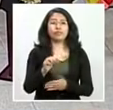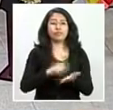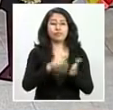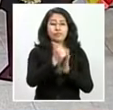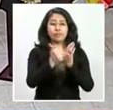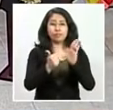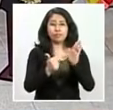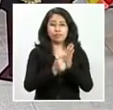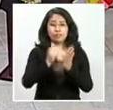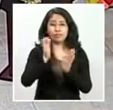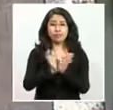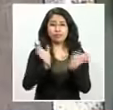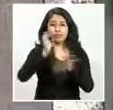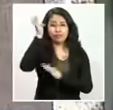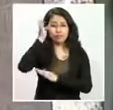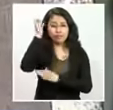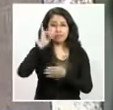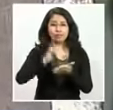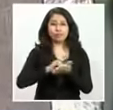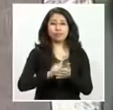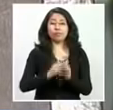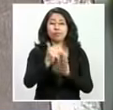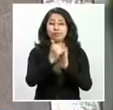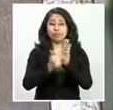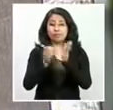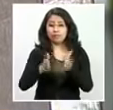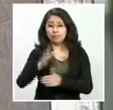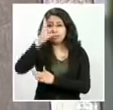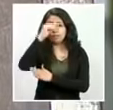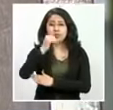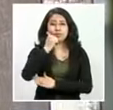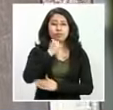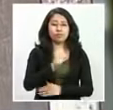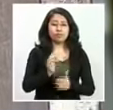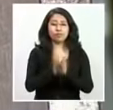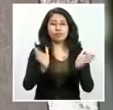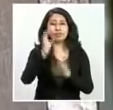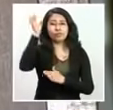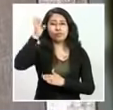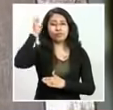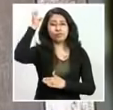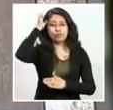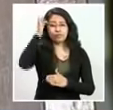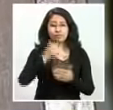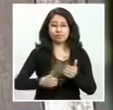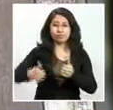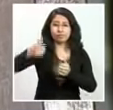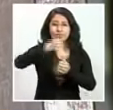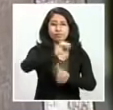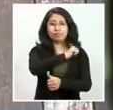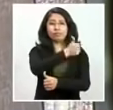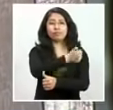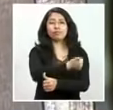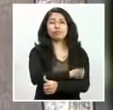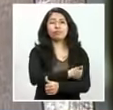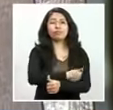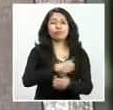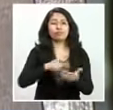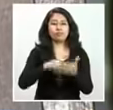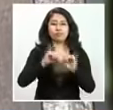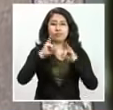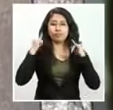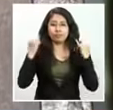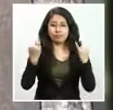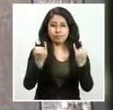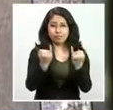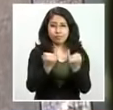Procuraduría General del Estado dispone que la Procuradora o el Procurador General del Estado es la máxima autoridad de la Procuraduría General del